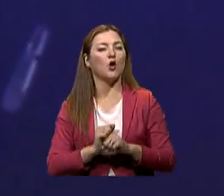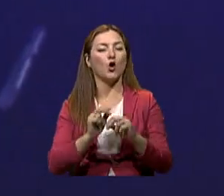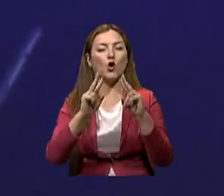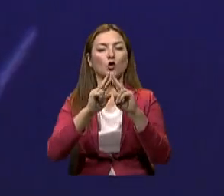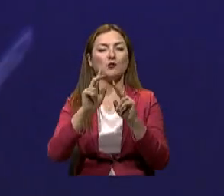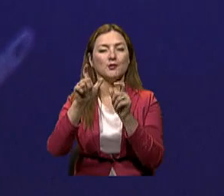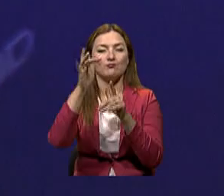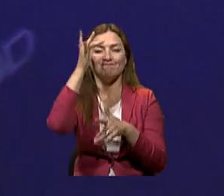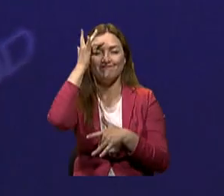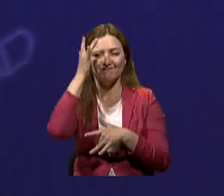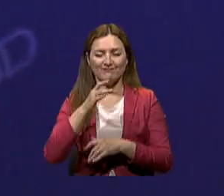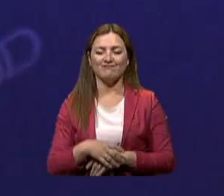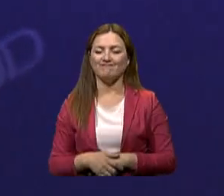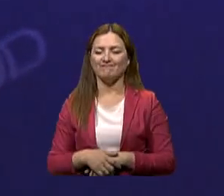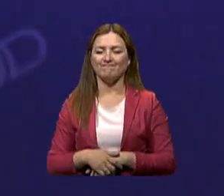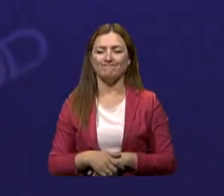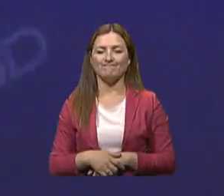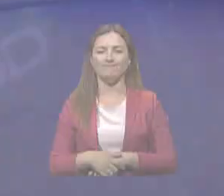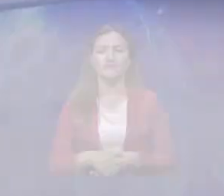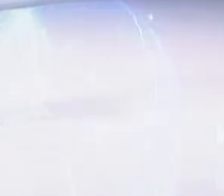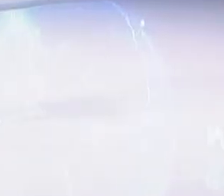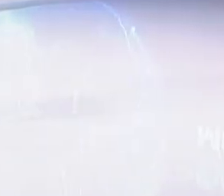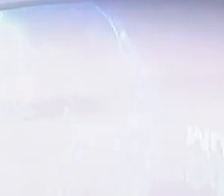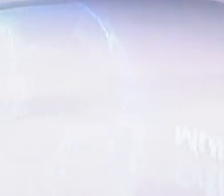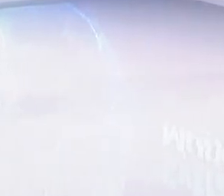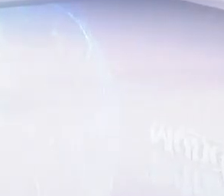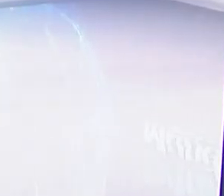nuestra paciente del día. Ya regresamos.